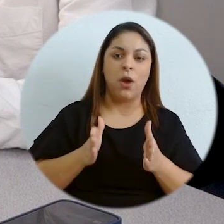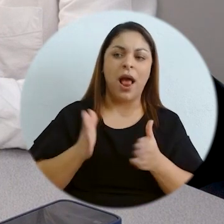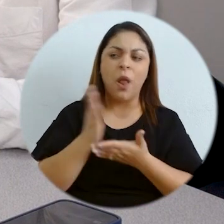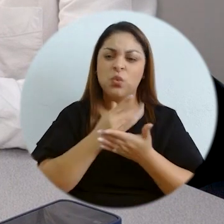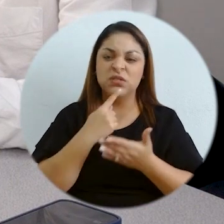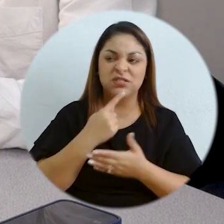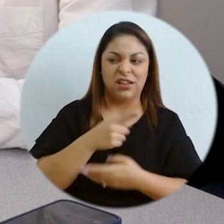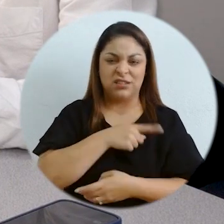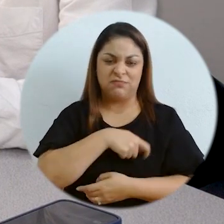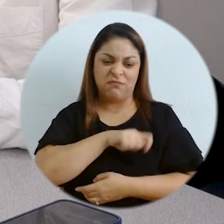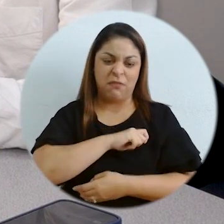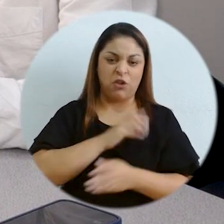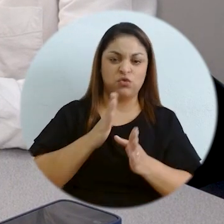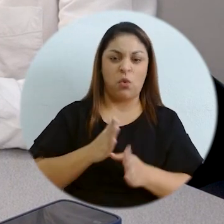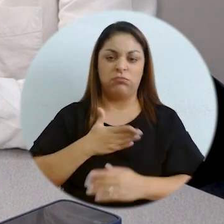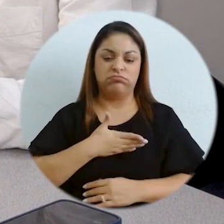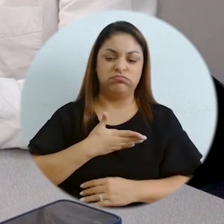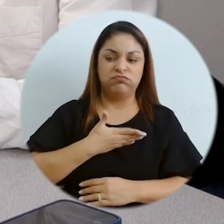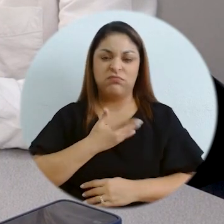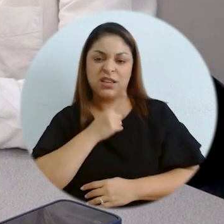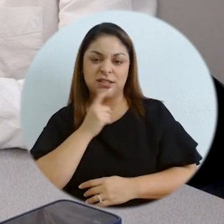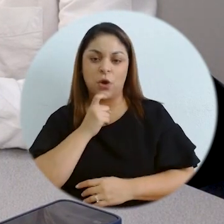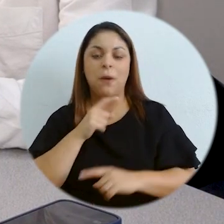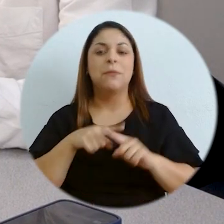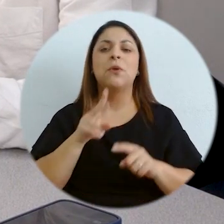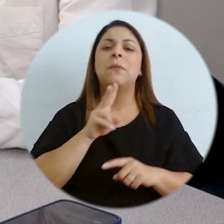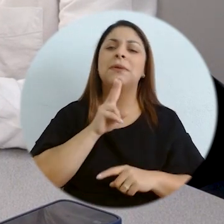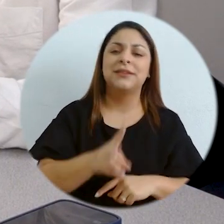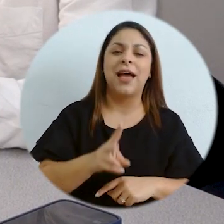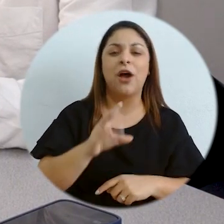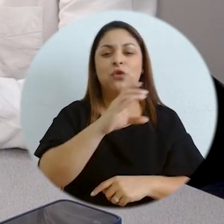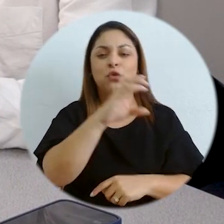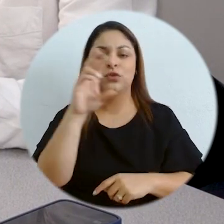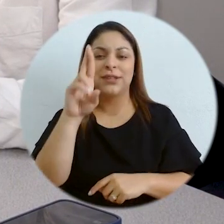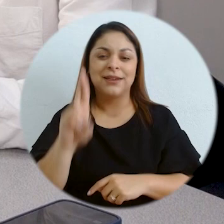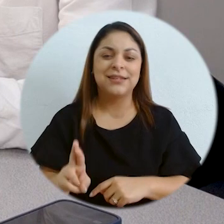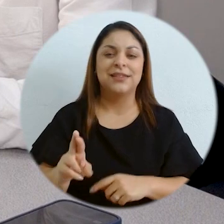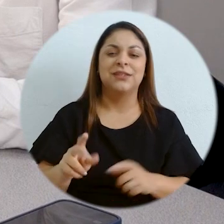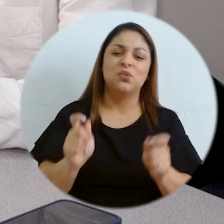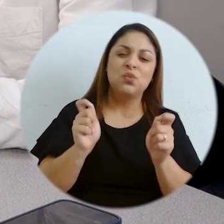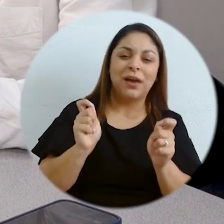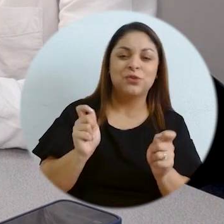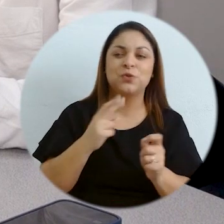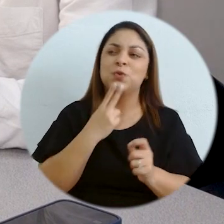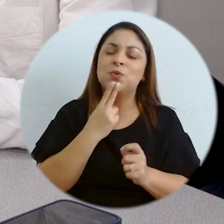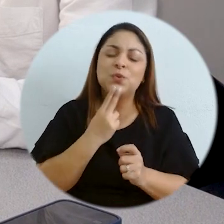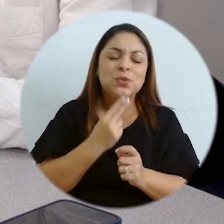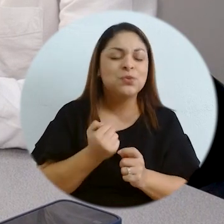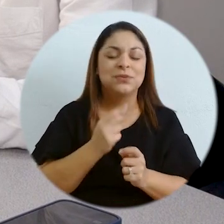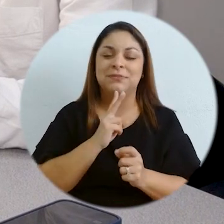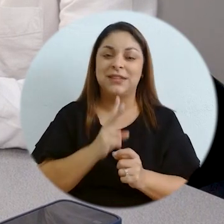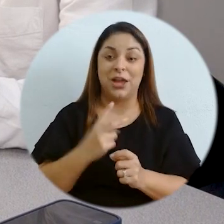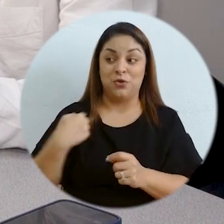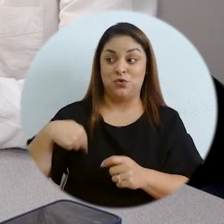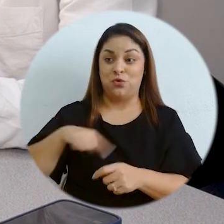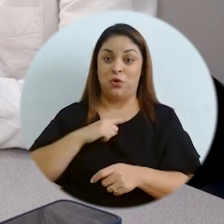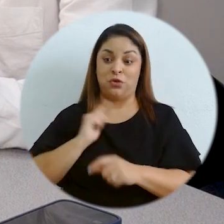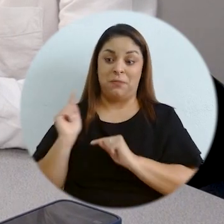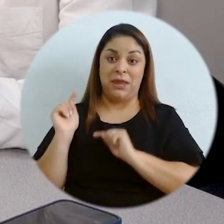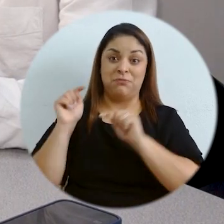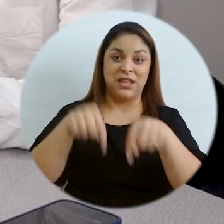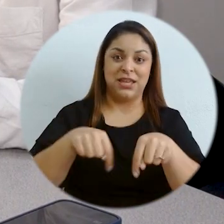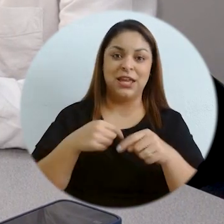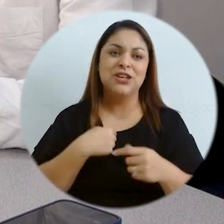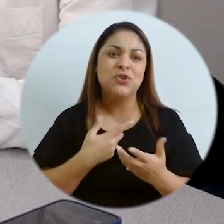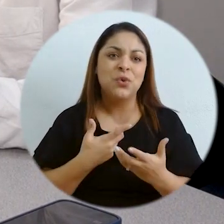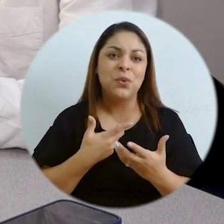los españoles tenemos fama de ser un poco secos y la verdad es que los ticos sois de una dulzura, de una educación, de un saber estar, que